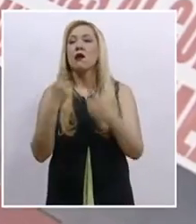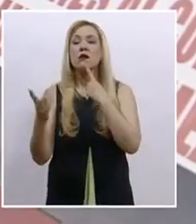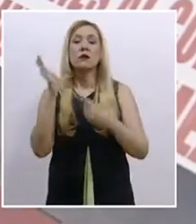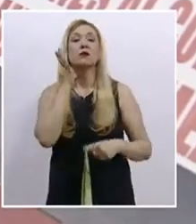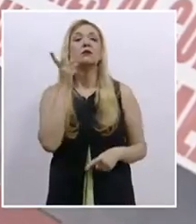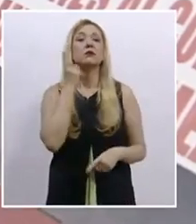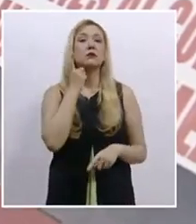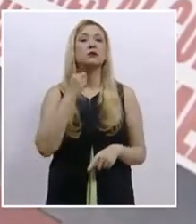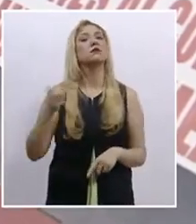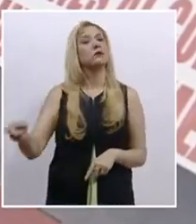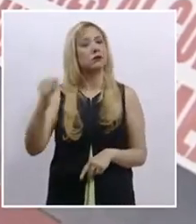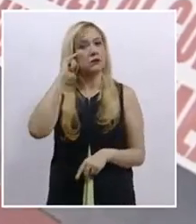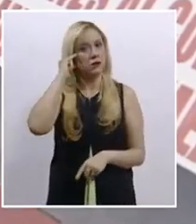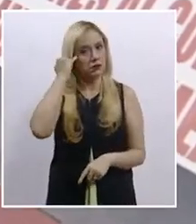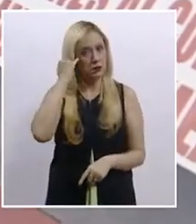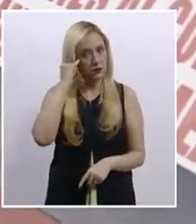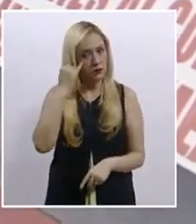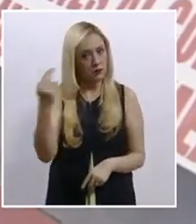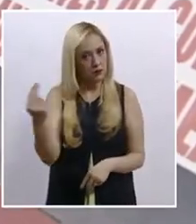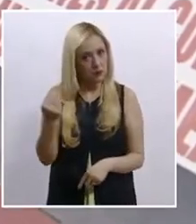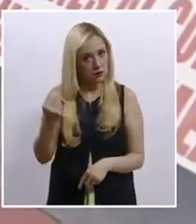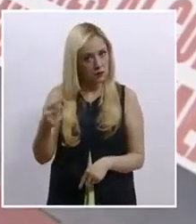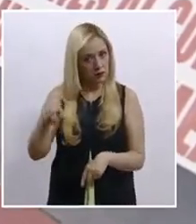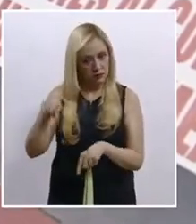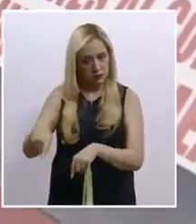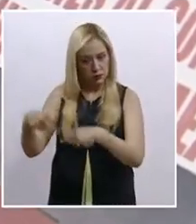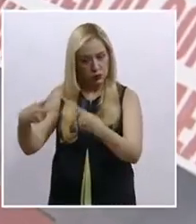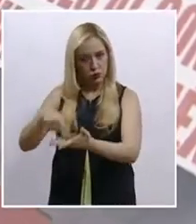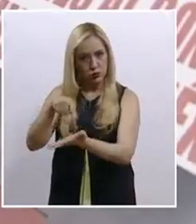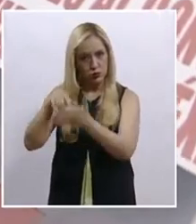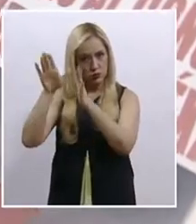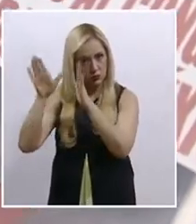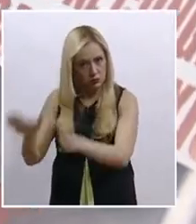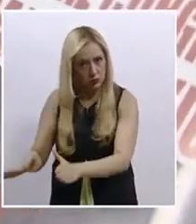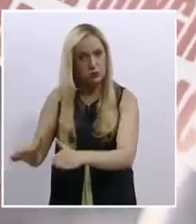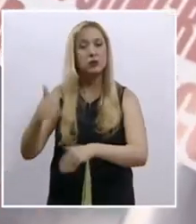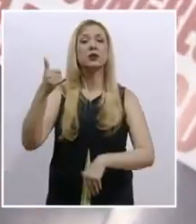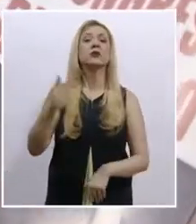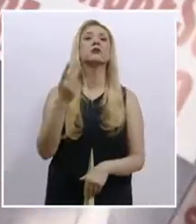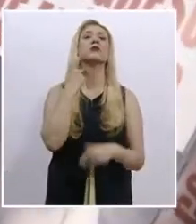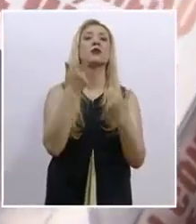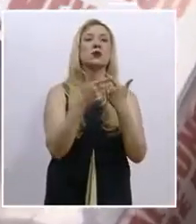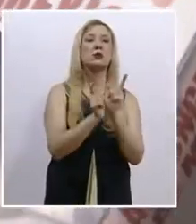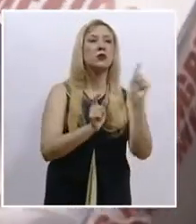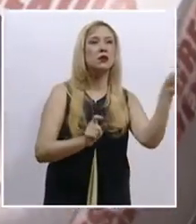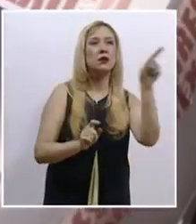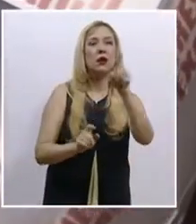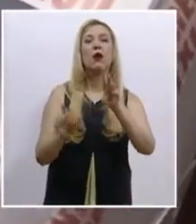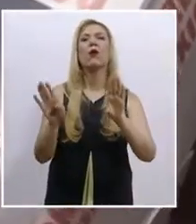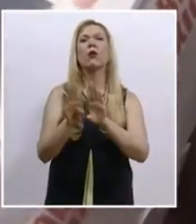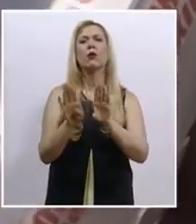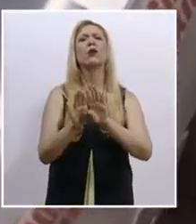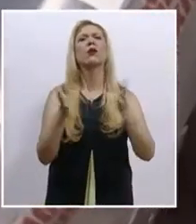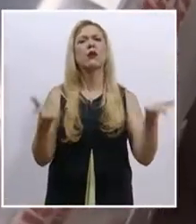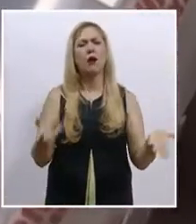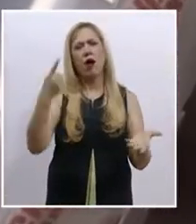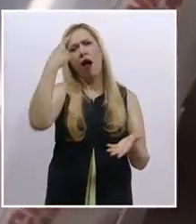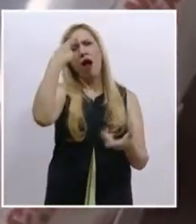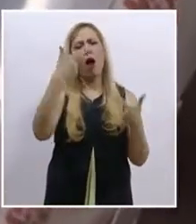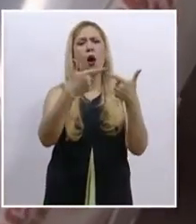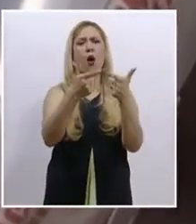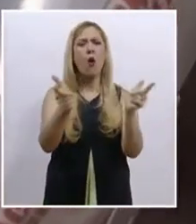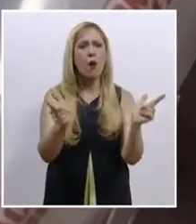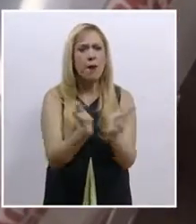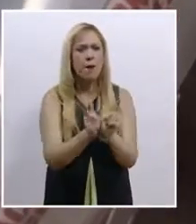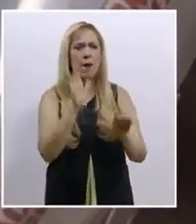para personas indígenas por la vía de mayoría relativa y que los partidos postulen vía representación proporcional fórmulas de grupos